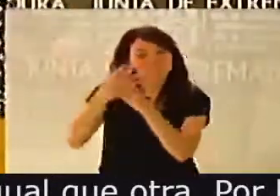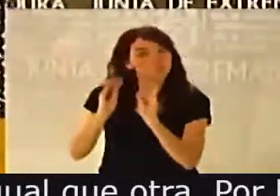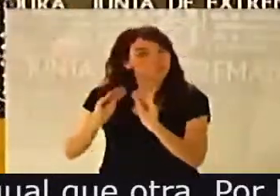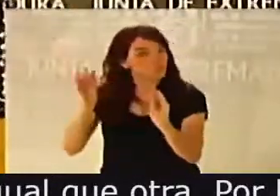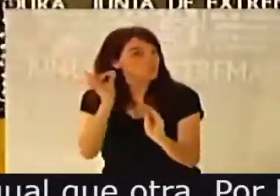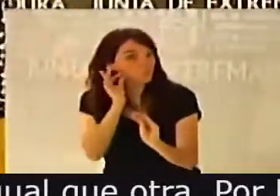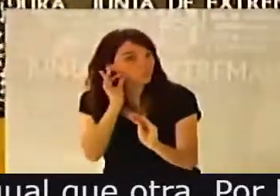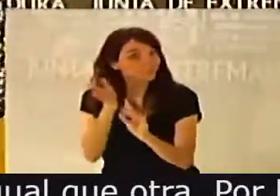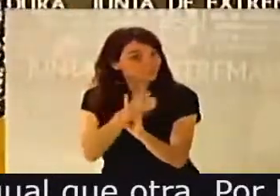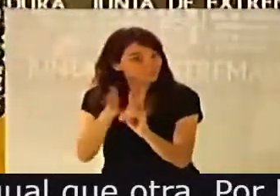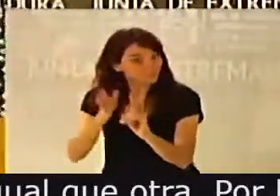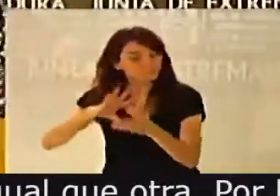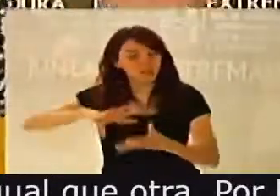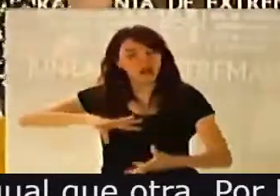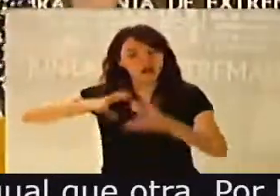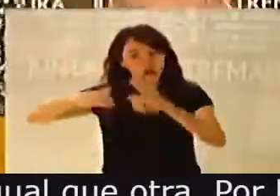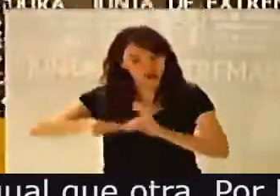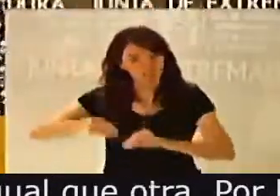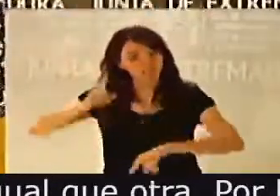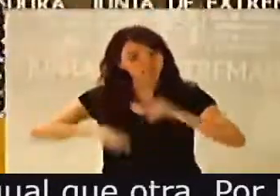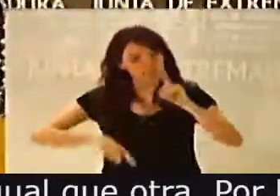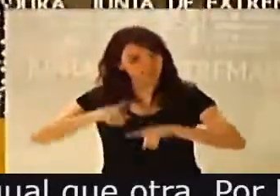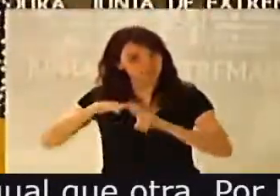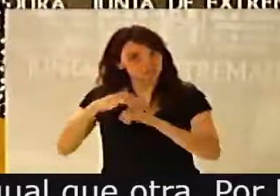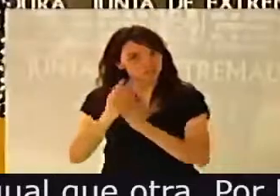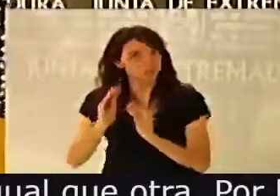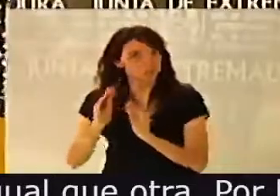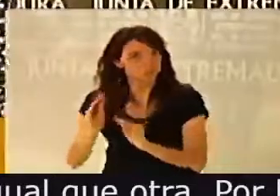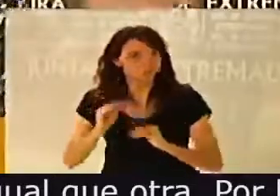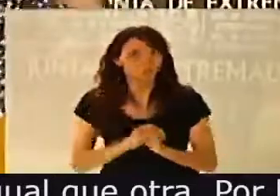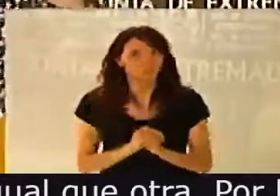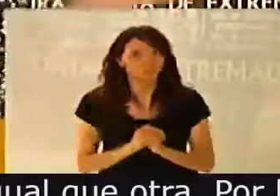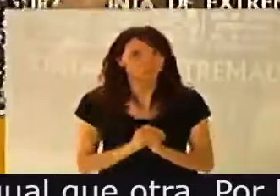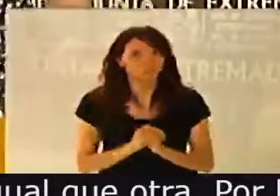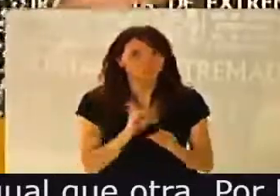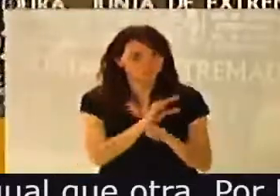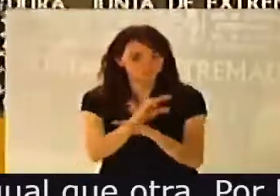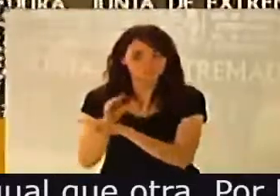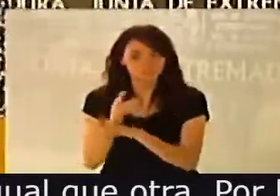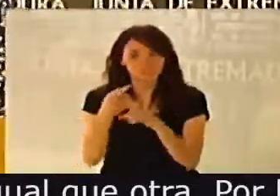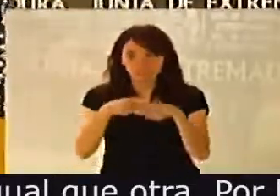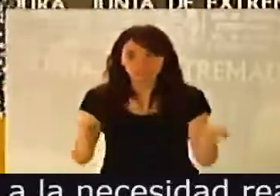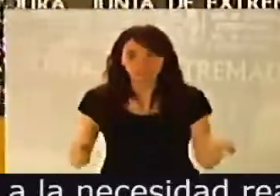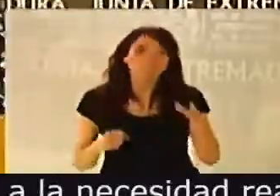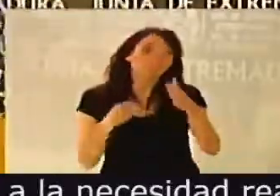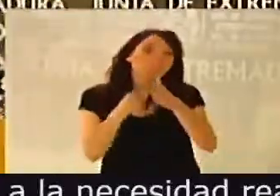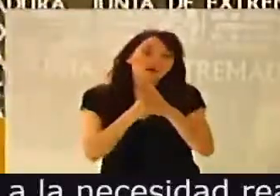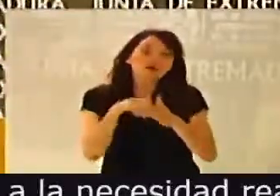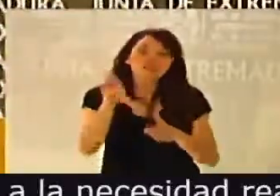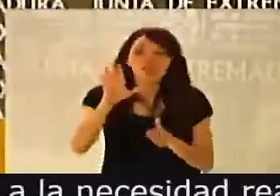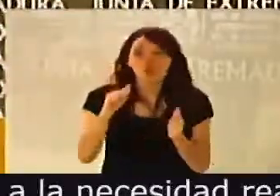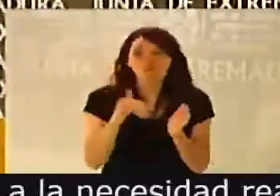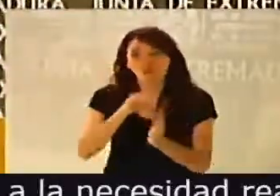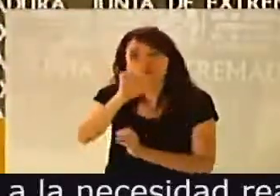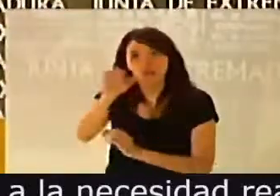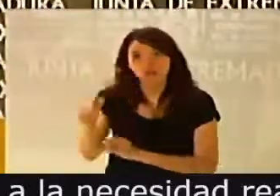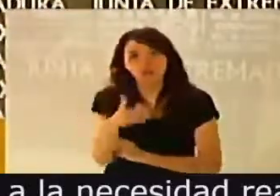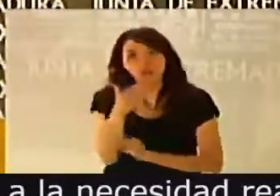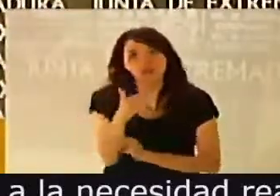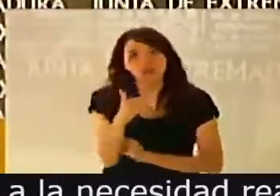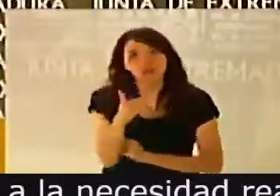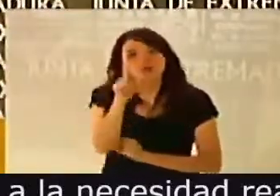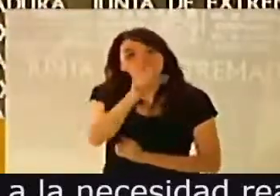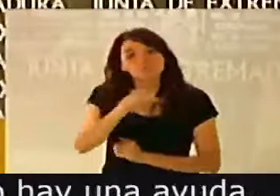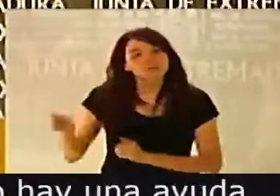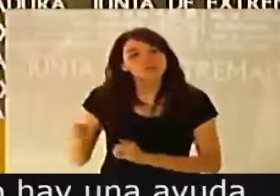mujer víctima de violencia de género. No hay una ayuda igual que otra. Hay un máximo de hasta 5.000 y son las personas